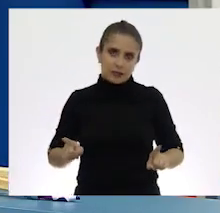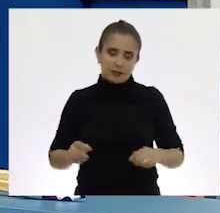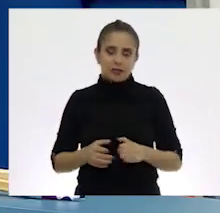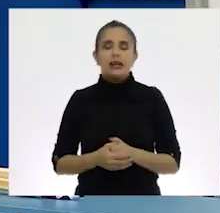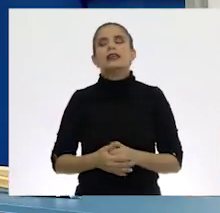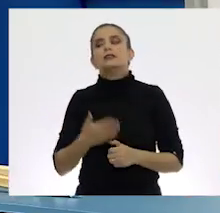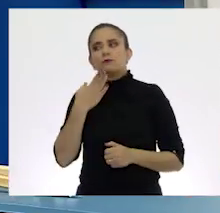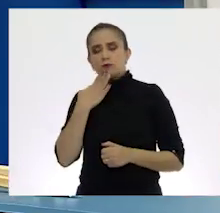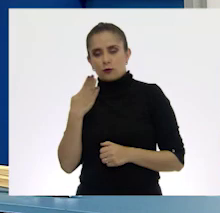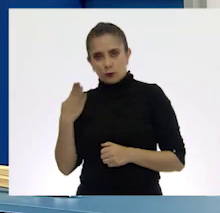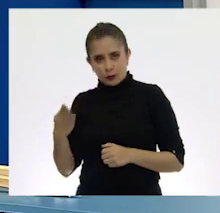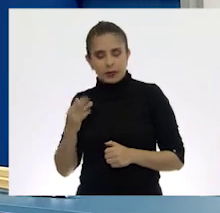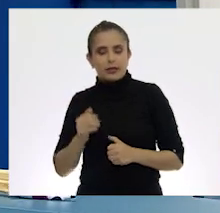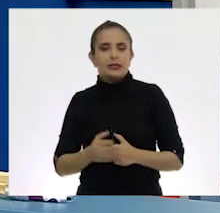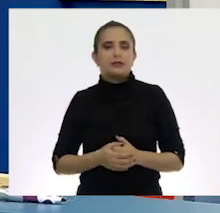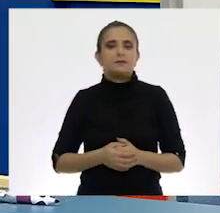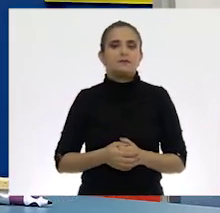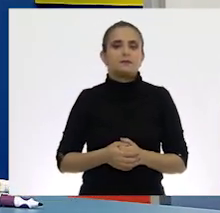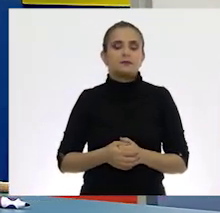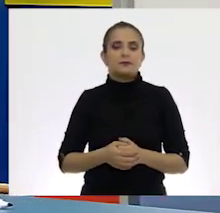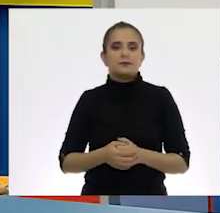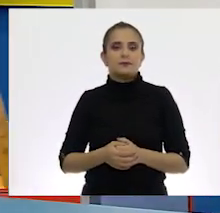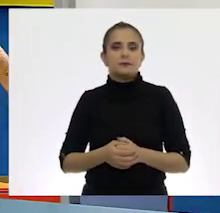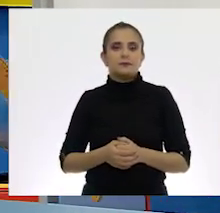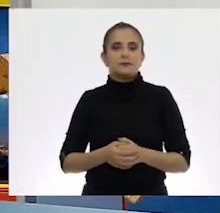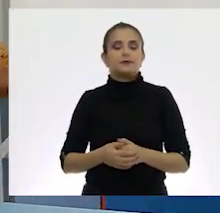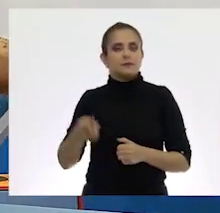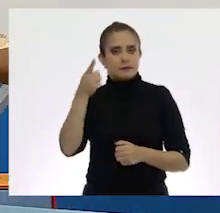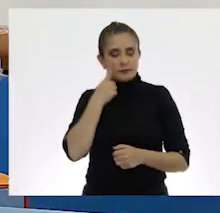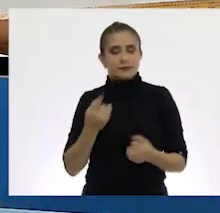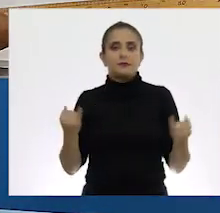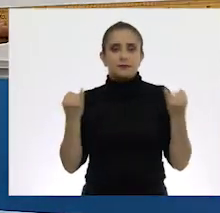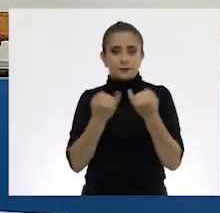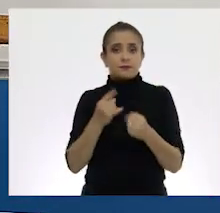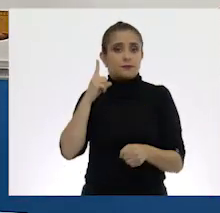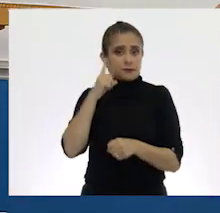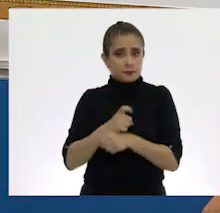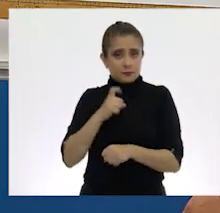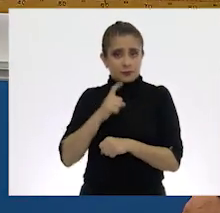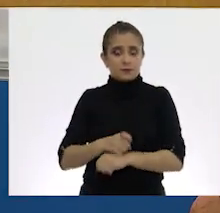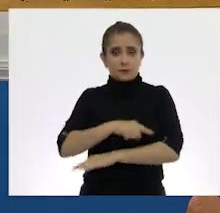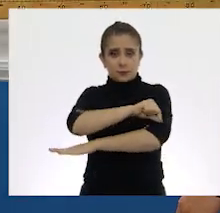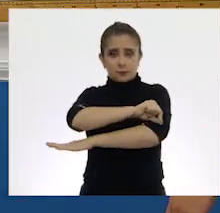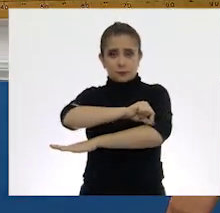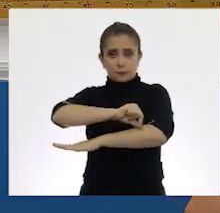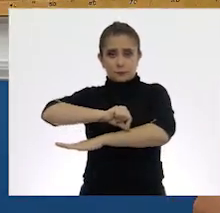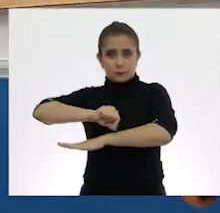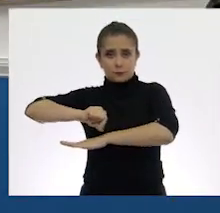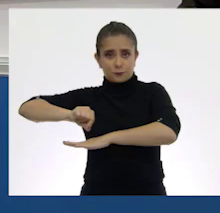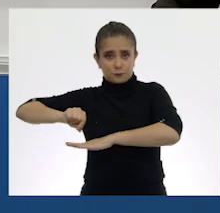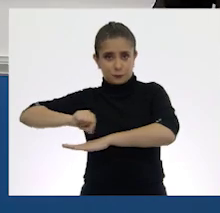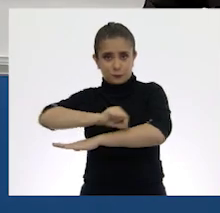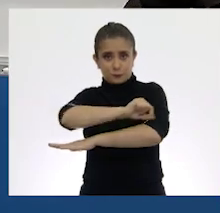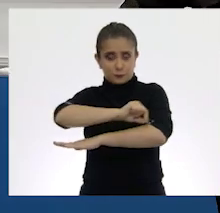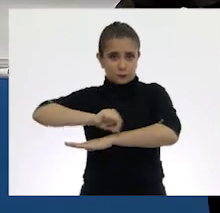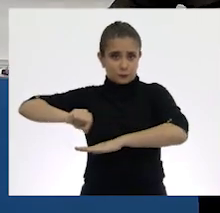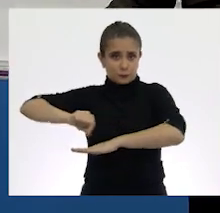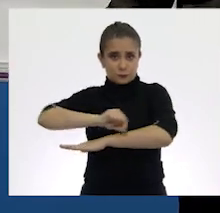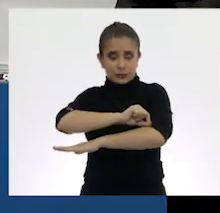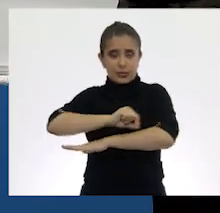te parece si lo hacemos igual trazando, y me ayudas por favor, una